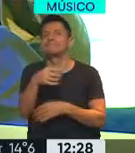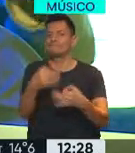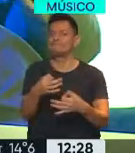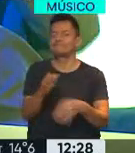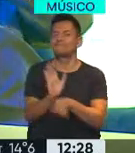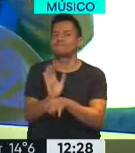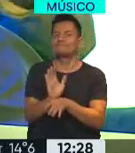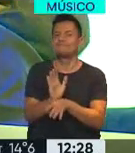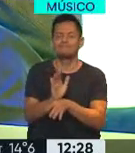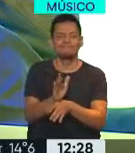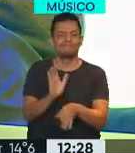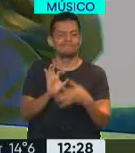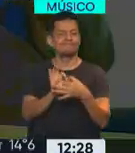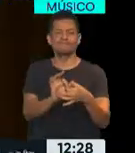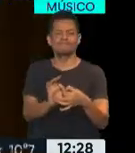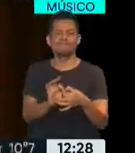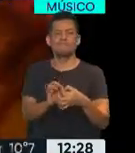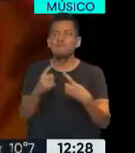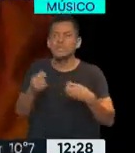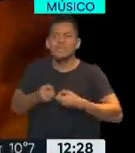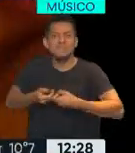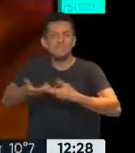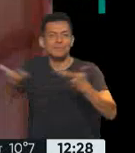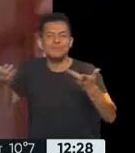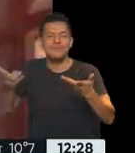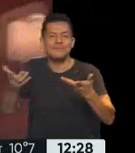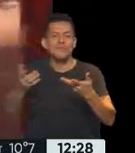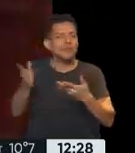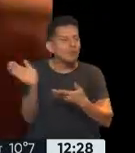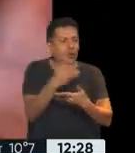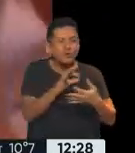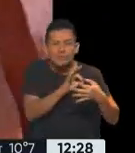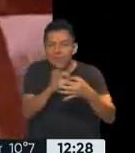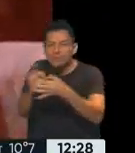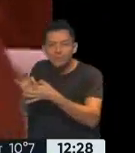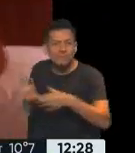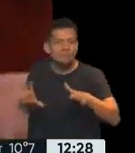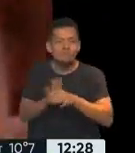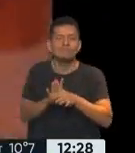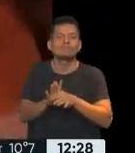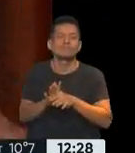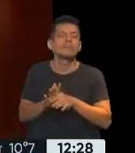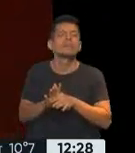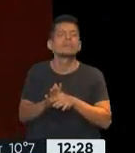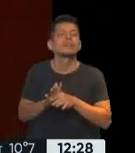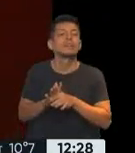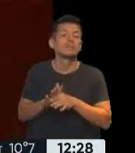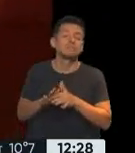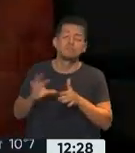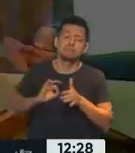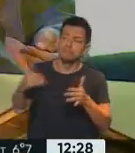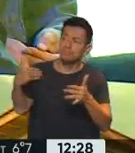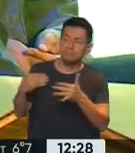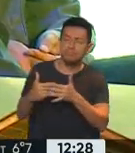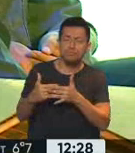eso se traslada a la música y ese es el desafío, como estar conectados y en sintonía. Uno va creciendo y a veces se olvida el por